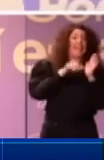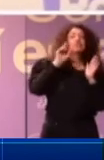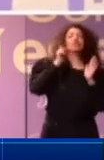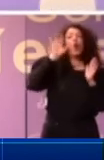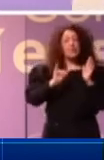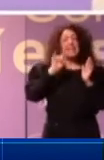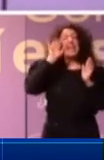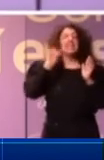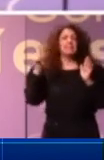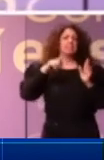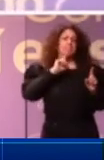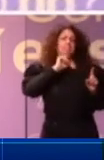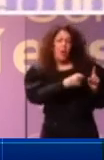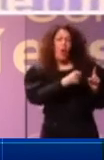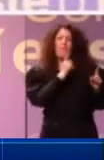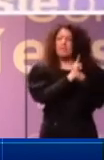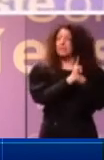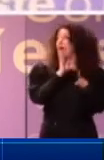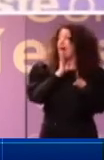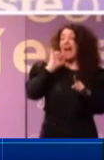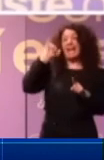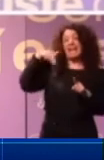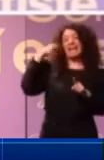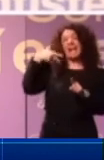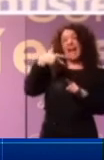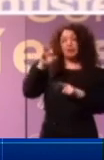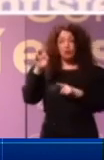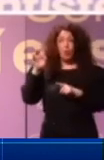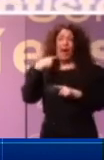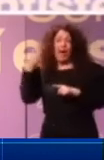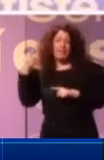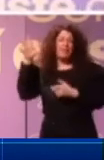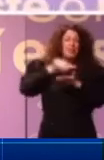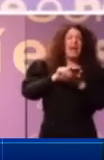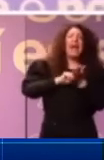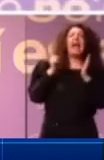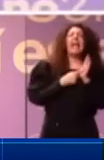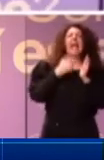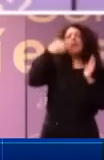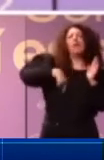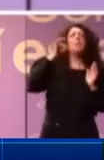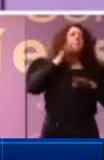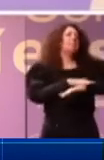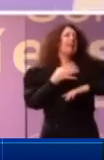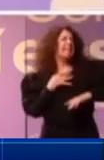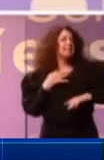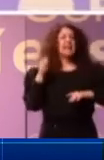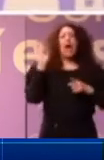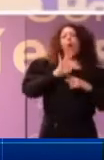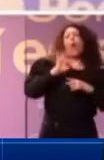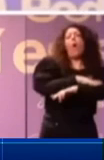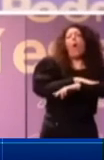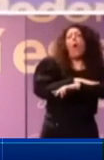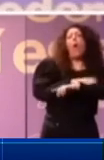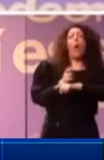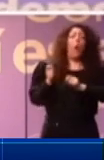se producían las cosas por rapto. El matrimonio por rapto es el matrimonio que al final se va a acabar imponiendo porque los Podemos